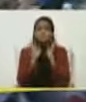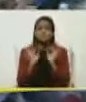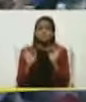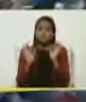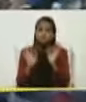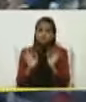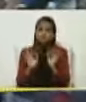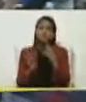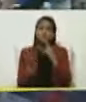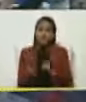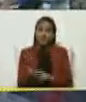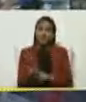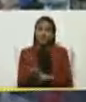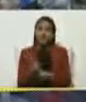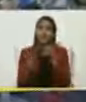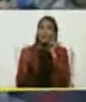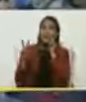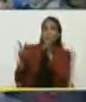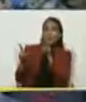la fotografía,